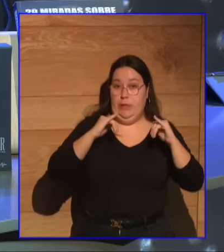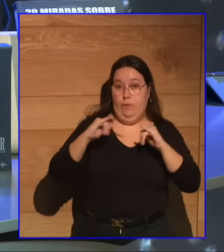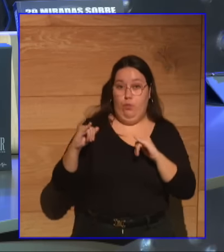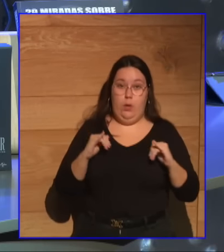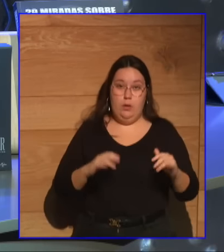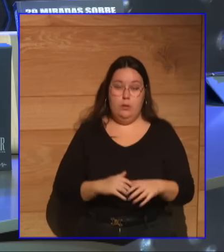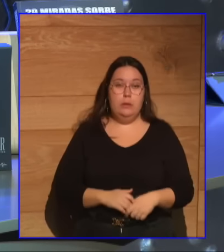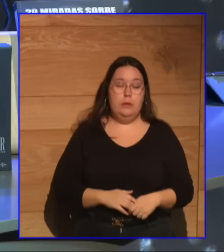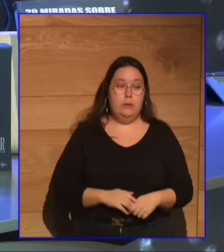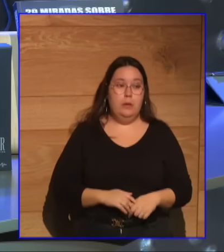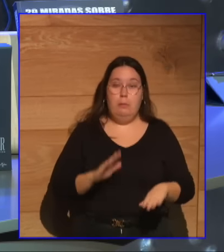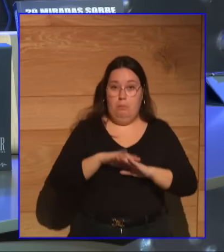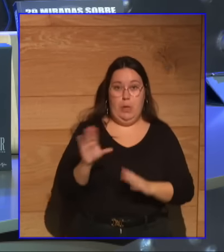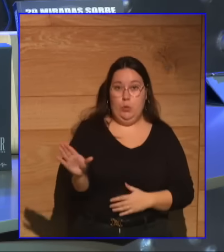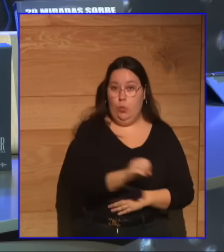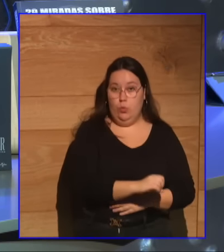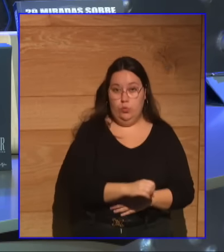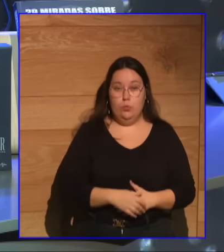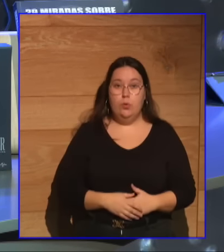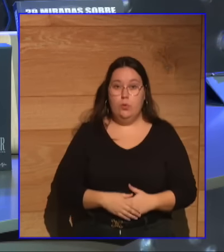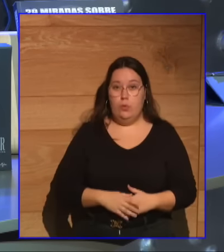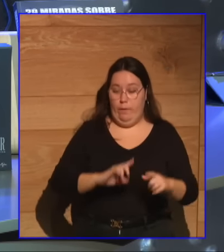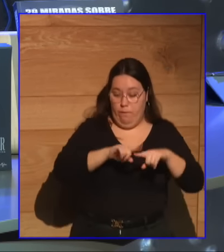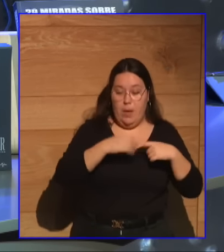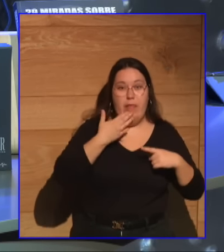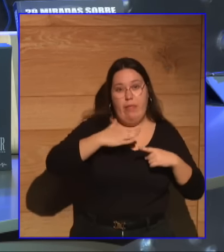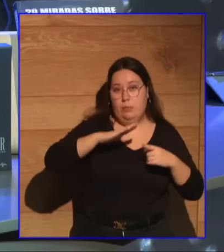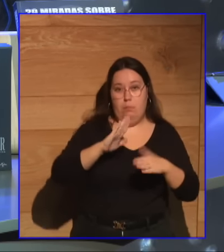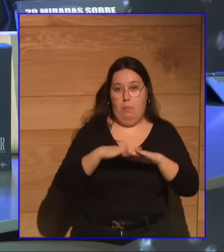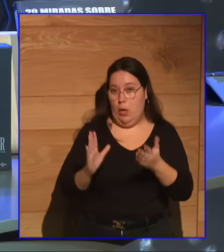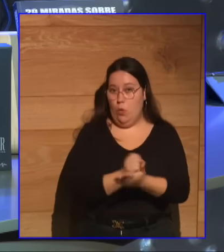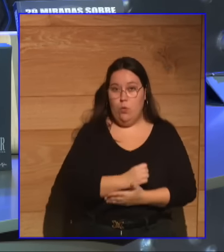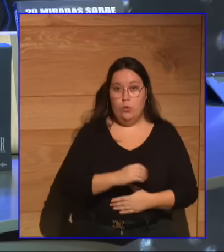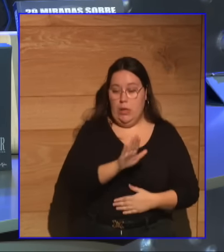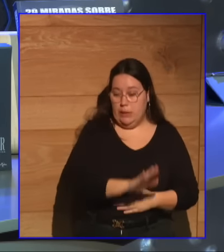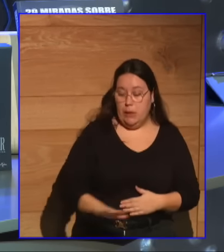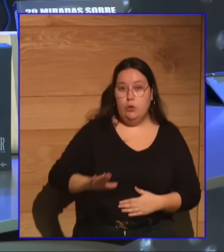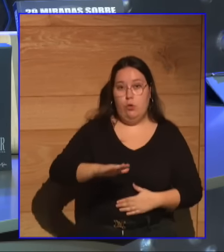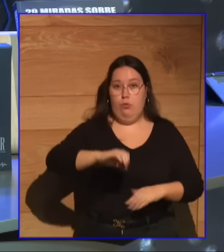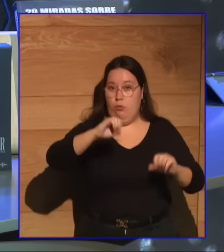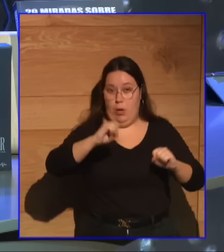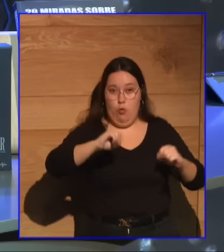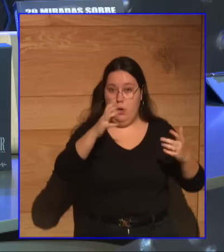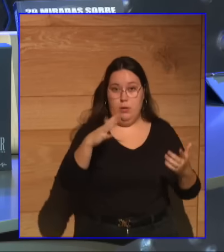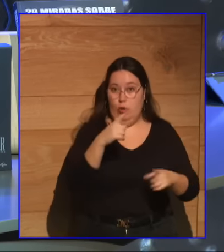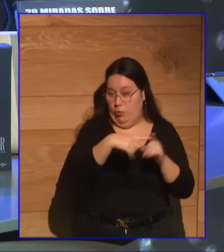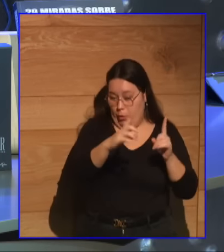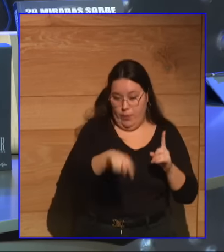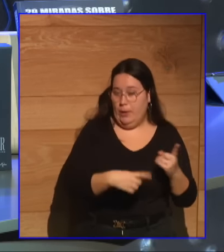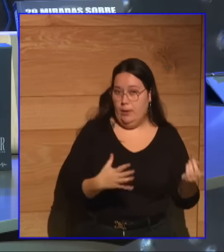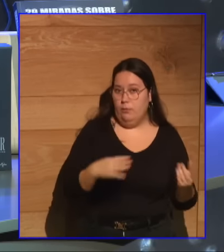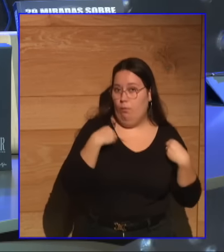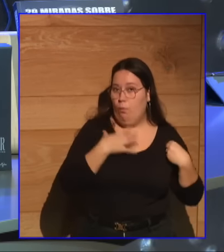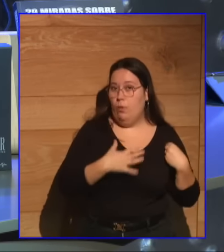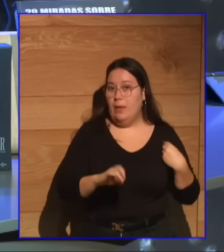rusa hecha para todo el mundo familiar y para que disfruten los niños, los grandes y los del medio.